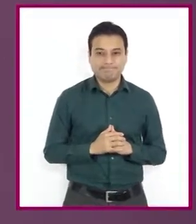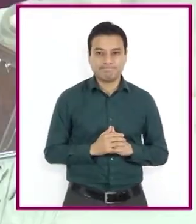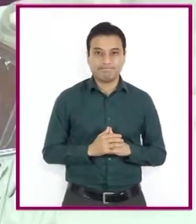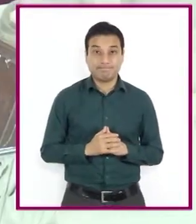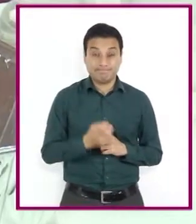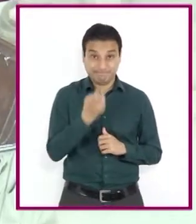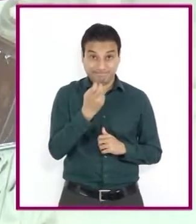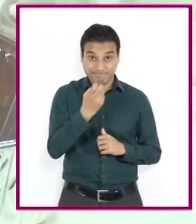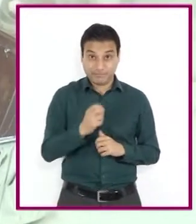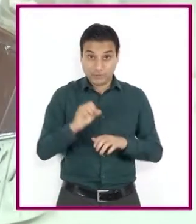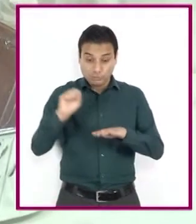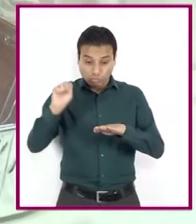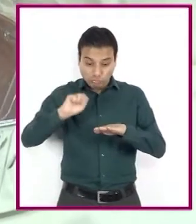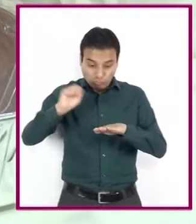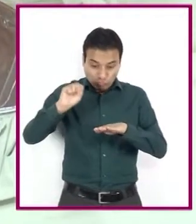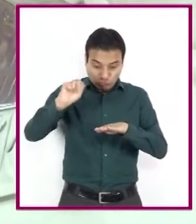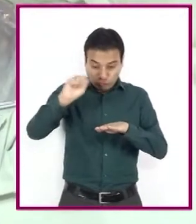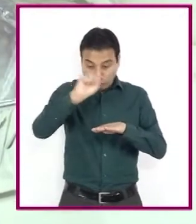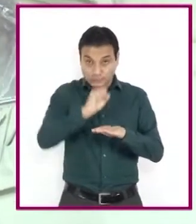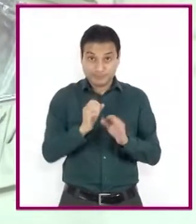encima entonces.